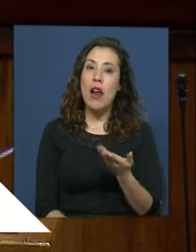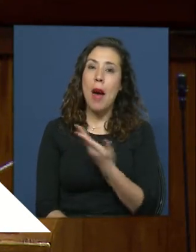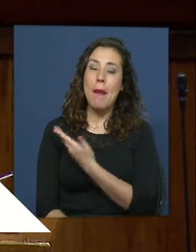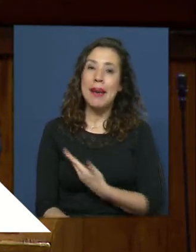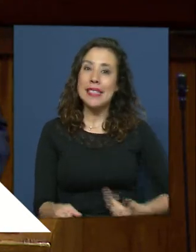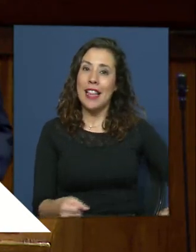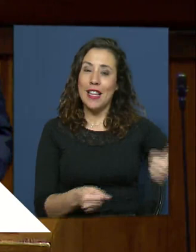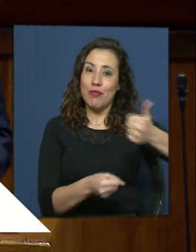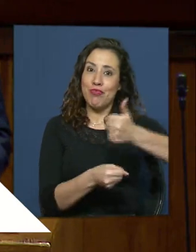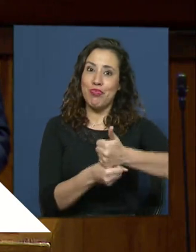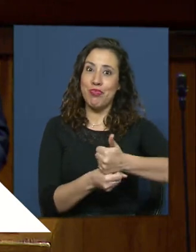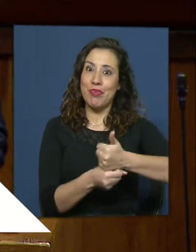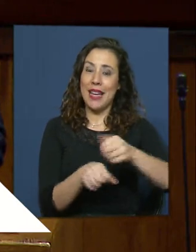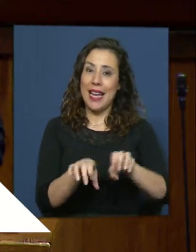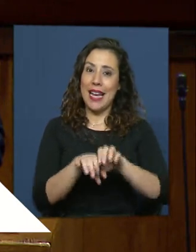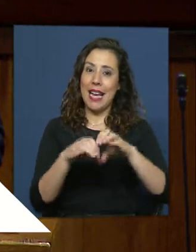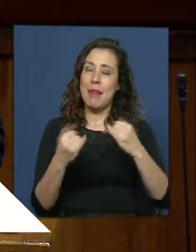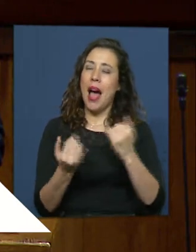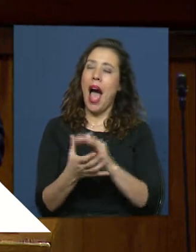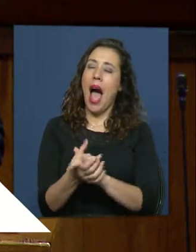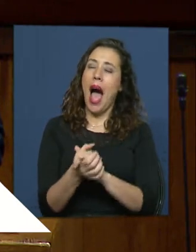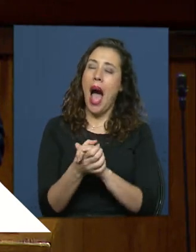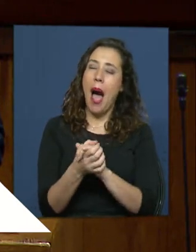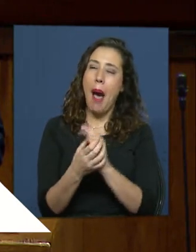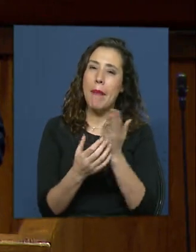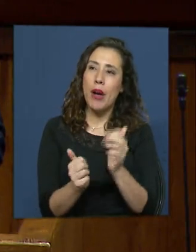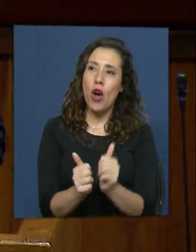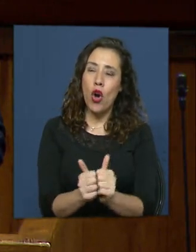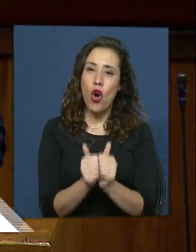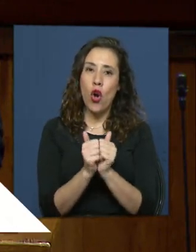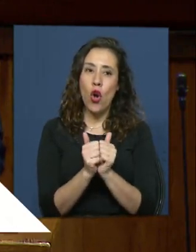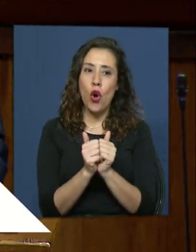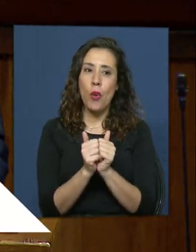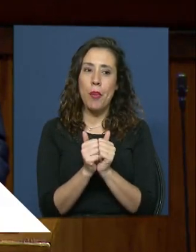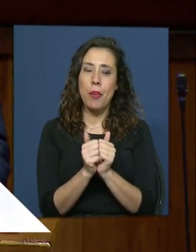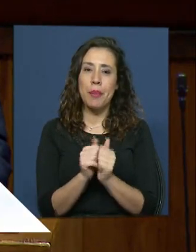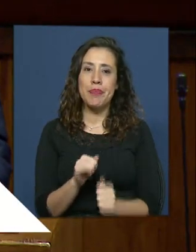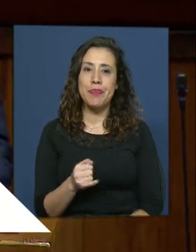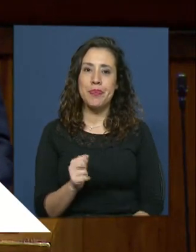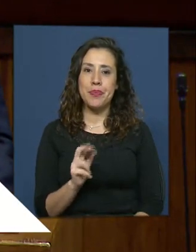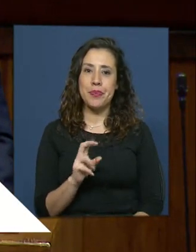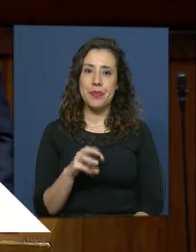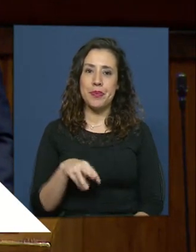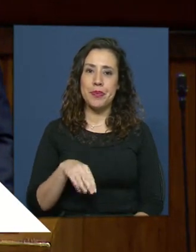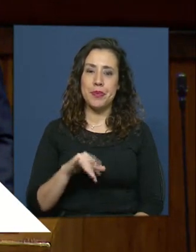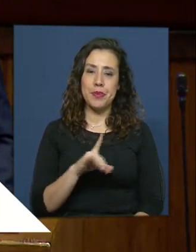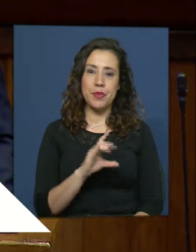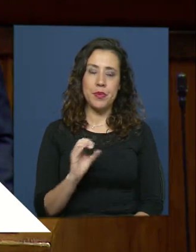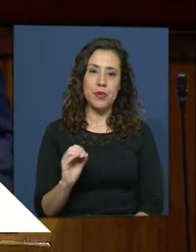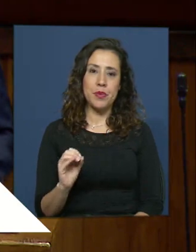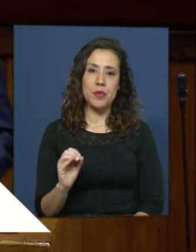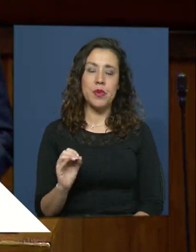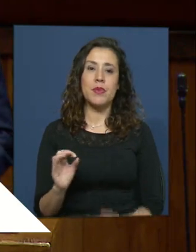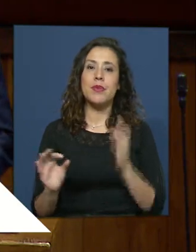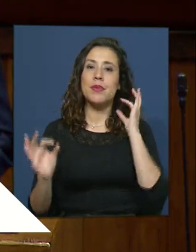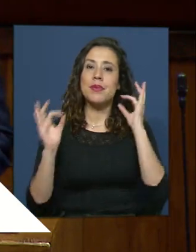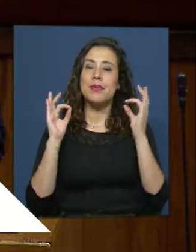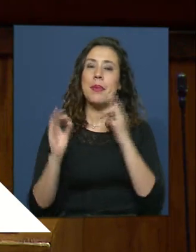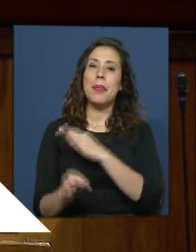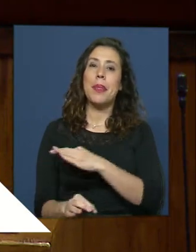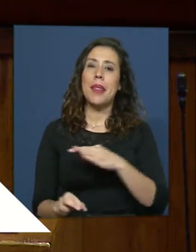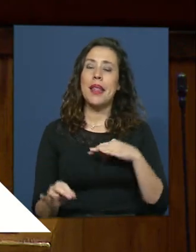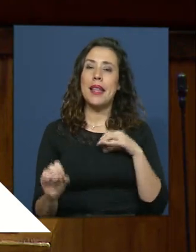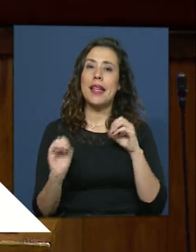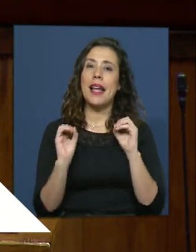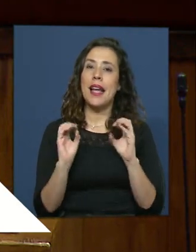ejercicio de la Cámara, estimado amigo ante todo y colega Enrique Jaramillo. Señora ministra de